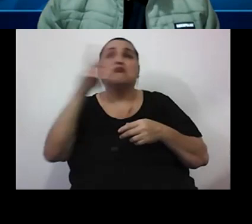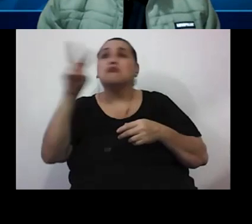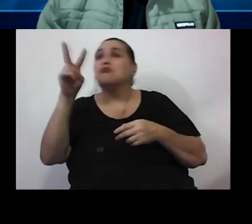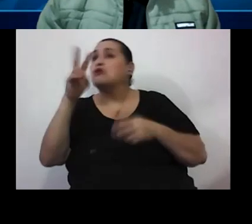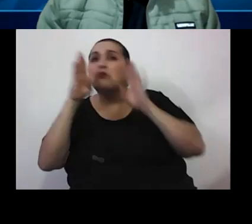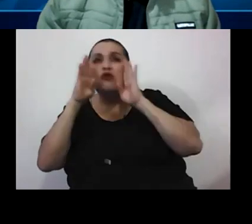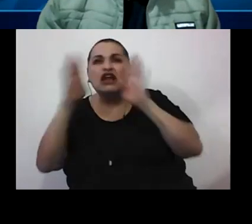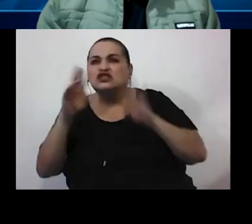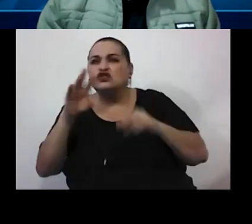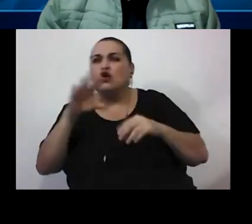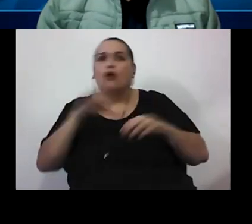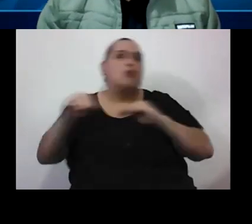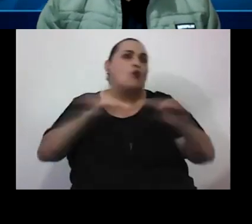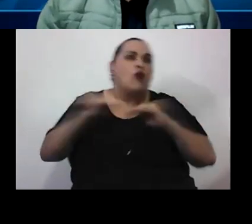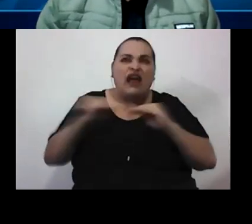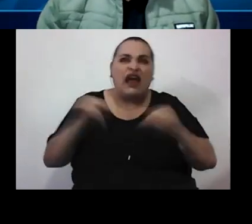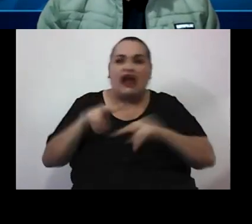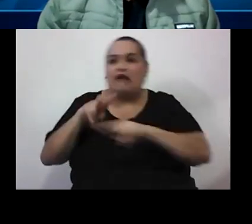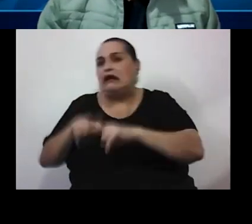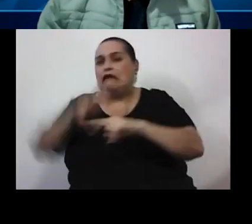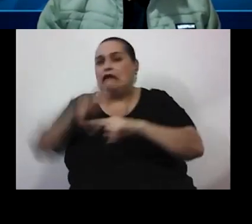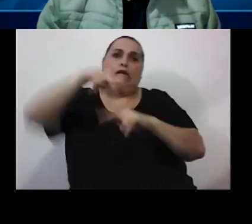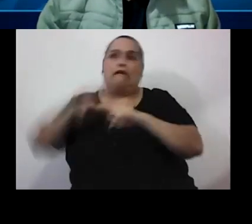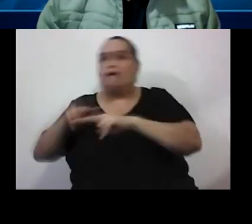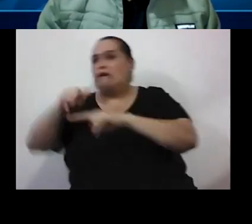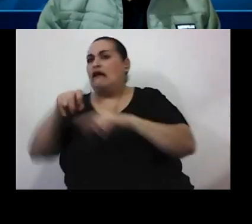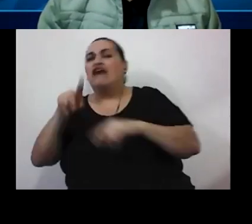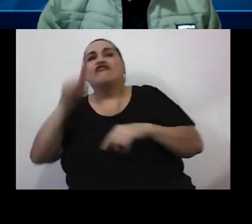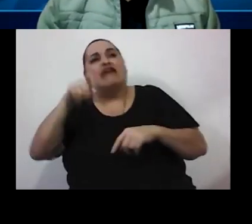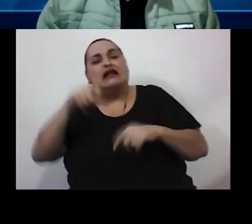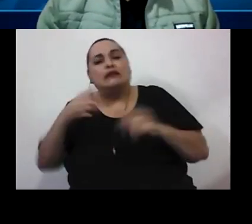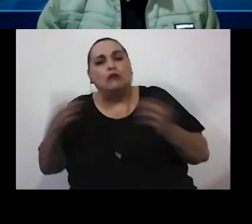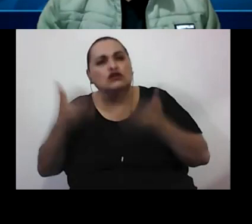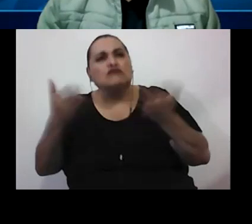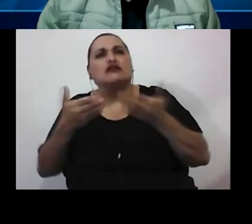inquietud, a esa desmotivación,